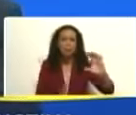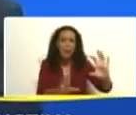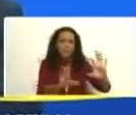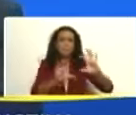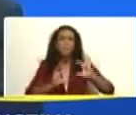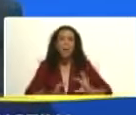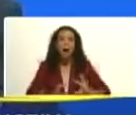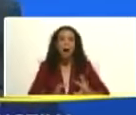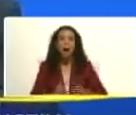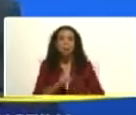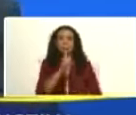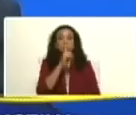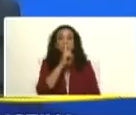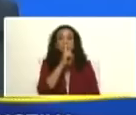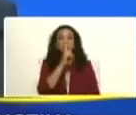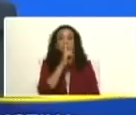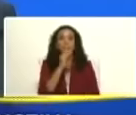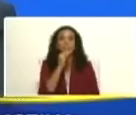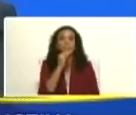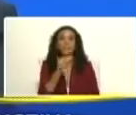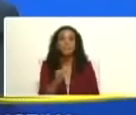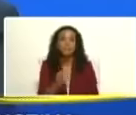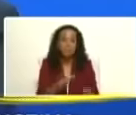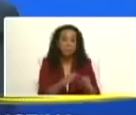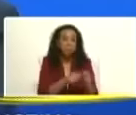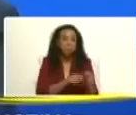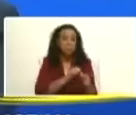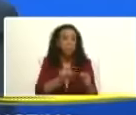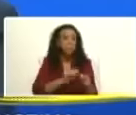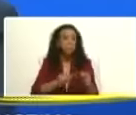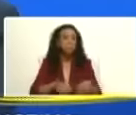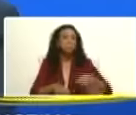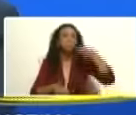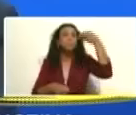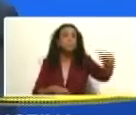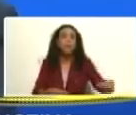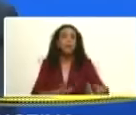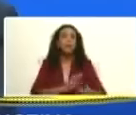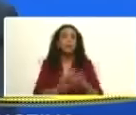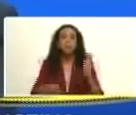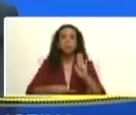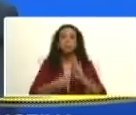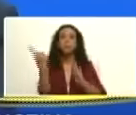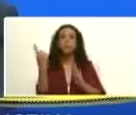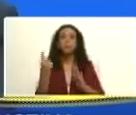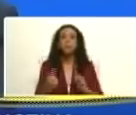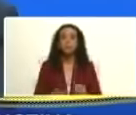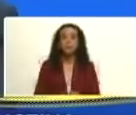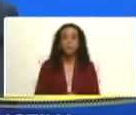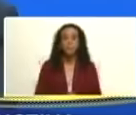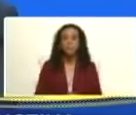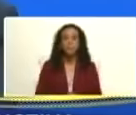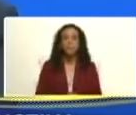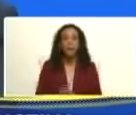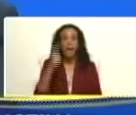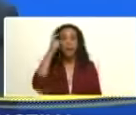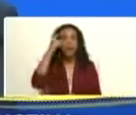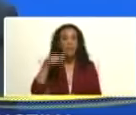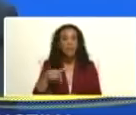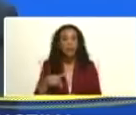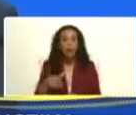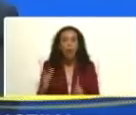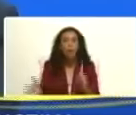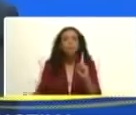Y ella no chistó, sacó la chequera, firmó y pagó. El día que nosotros